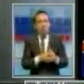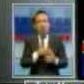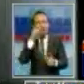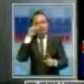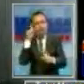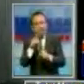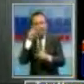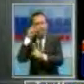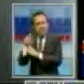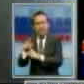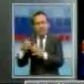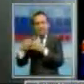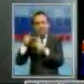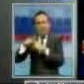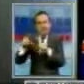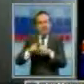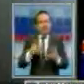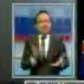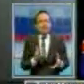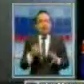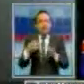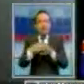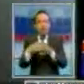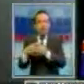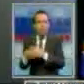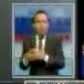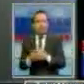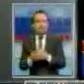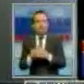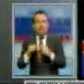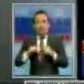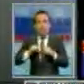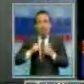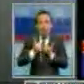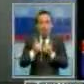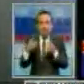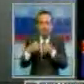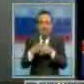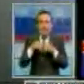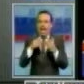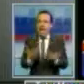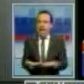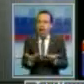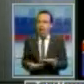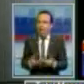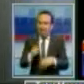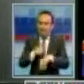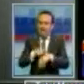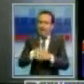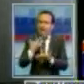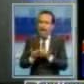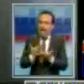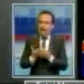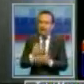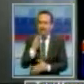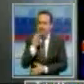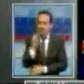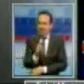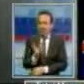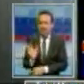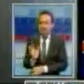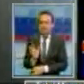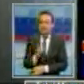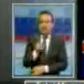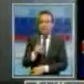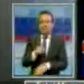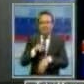los Esquella, los Macaya, la Pepa Hoffman y todo este grupo, es ahora su minuto. Lo dice Acord, por dar un ejemplo, yo creo que es su minuto